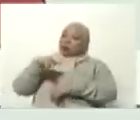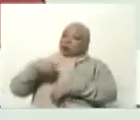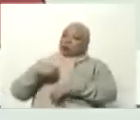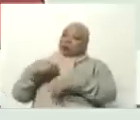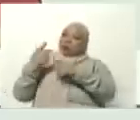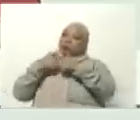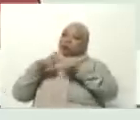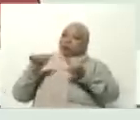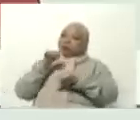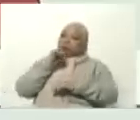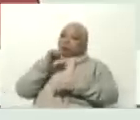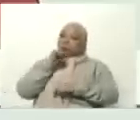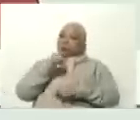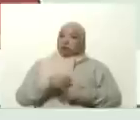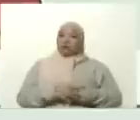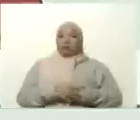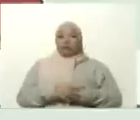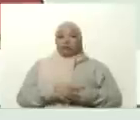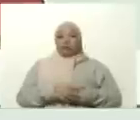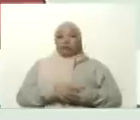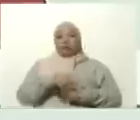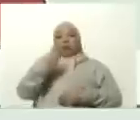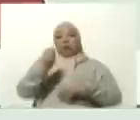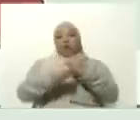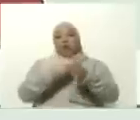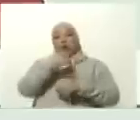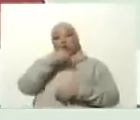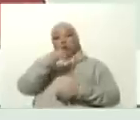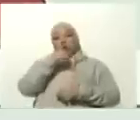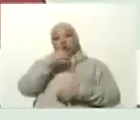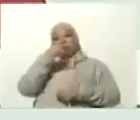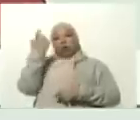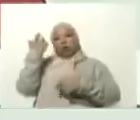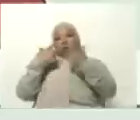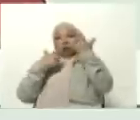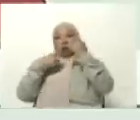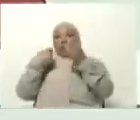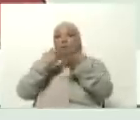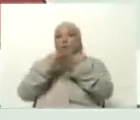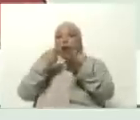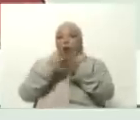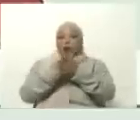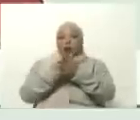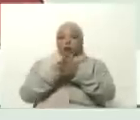patria. Se armaron miles de escándalos aquí, que si Chevron no iba a pagar.